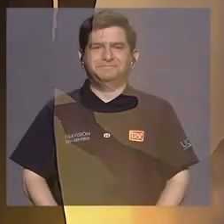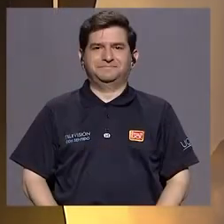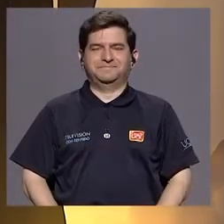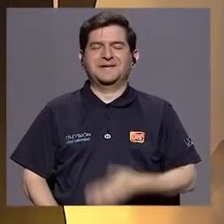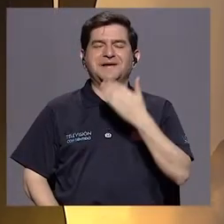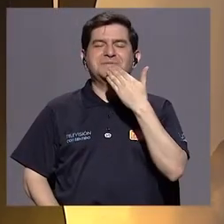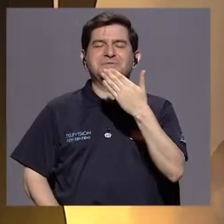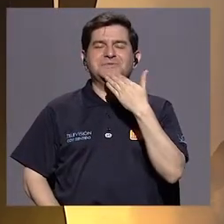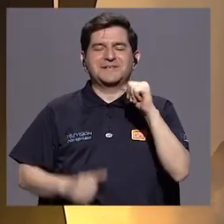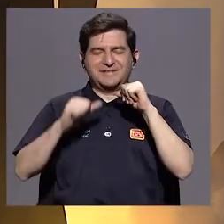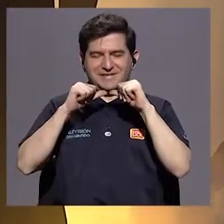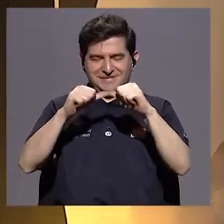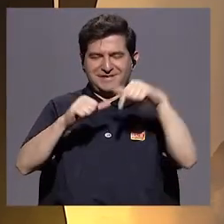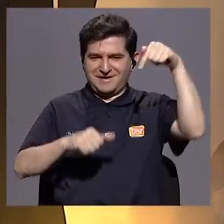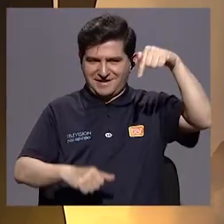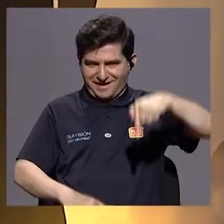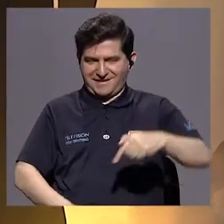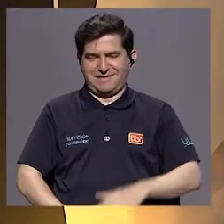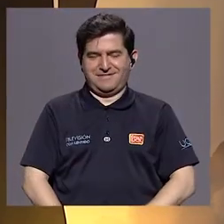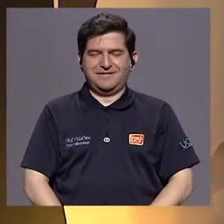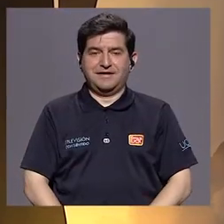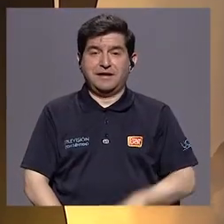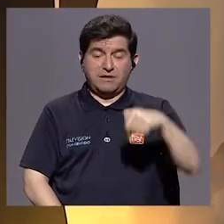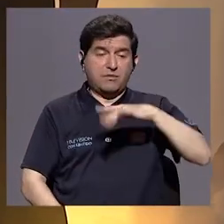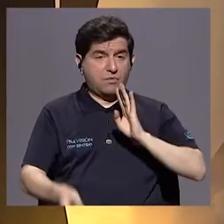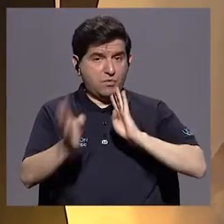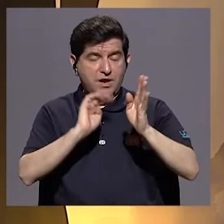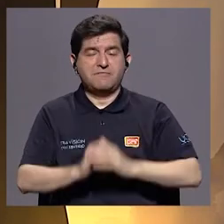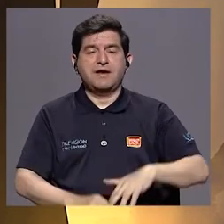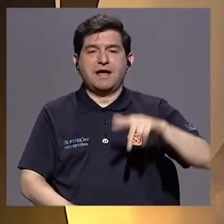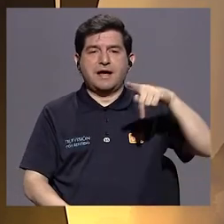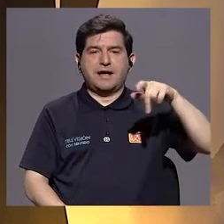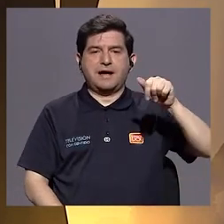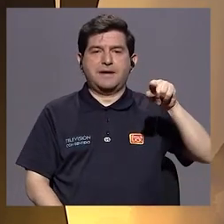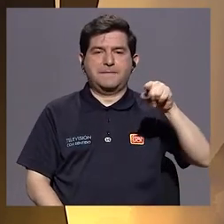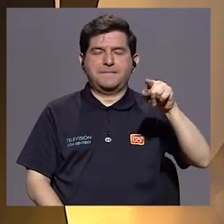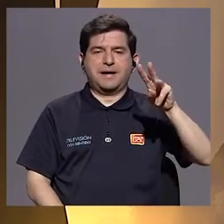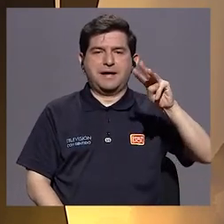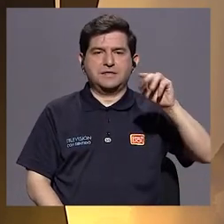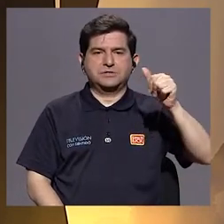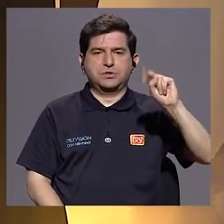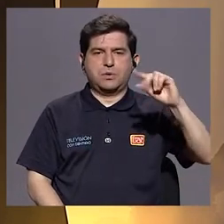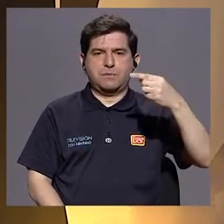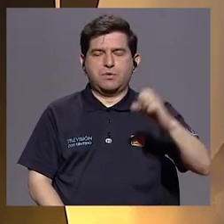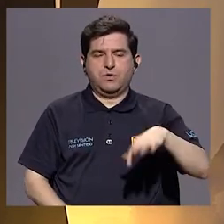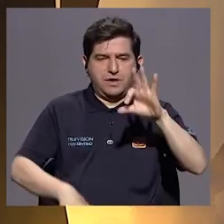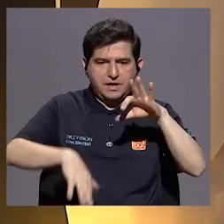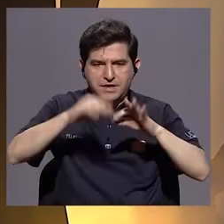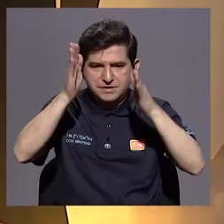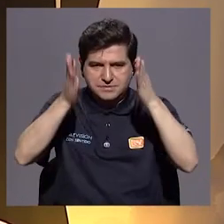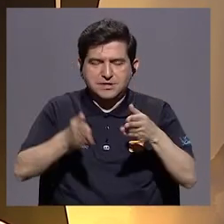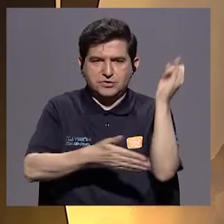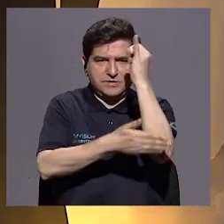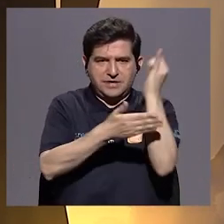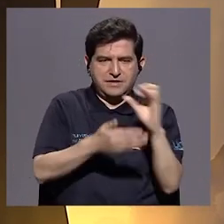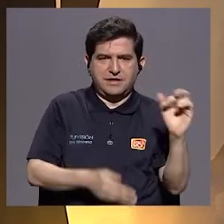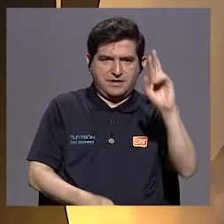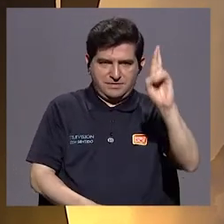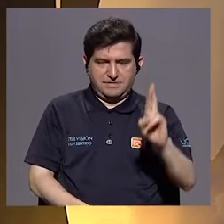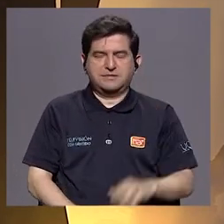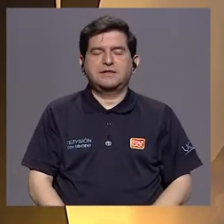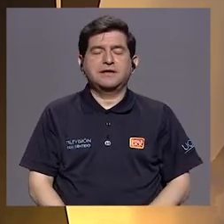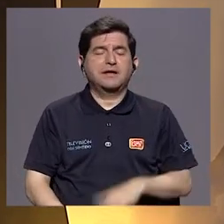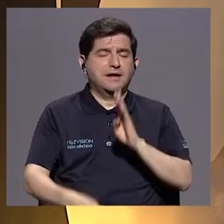muchas gracias por continuar con nosotros hoy conversamos con pat monje curadora de arte costarricense y bueno estamos